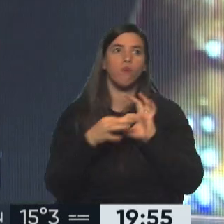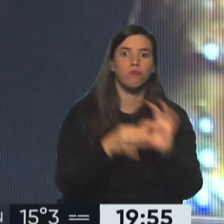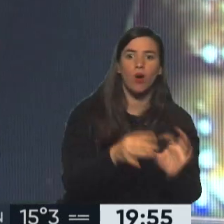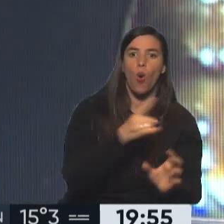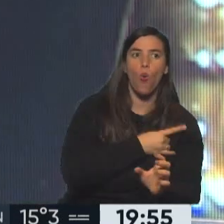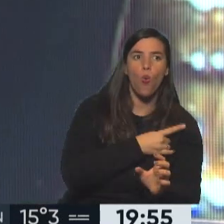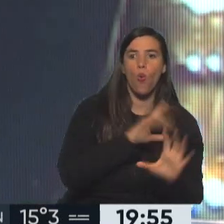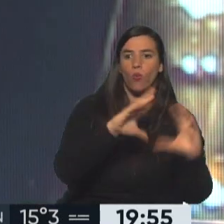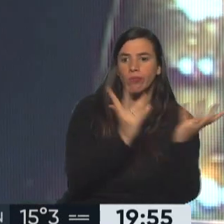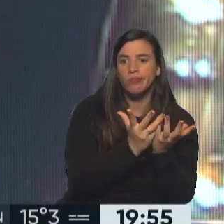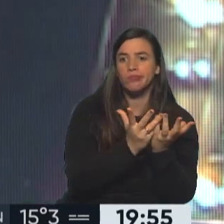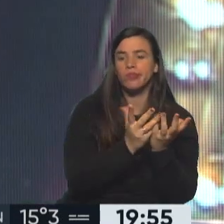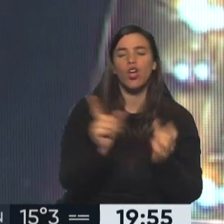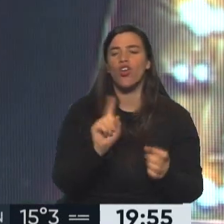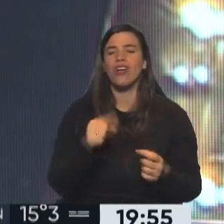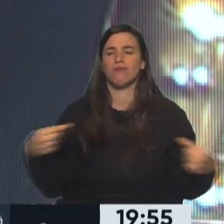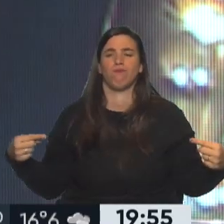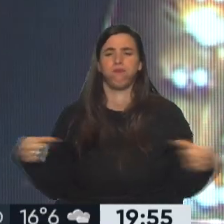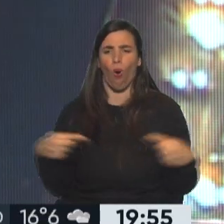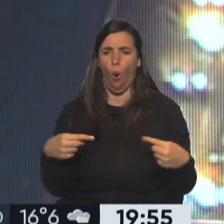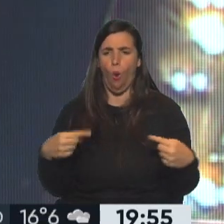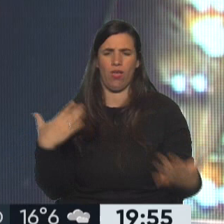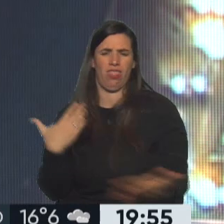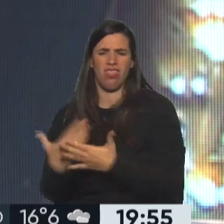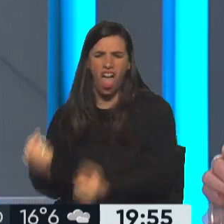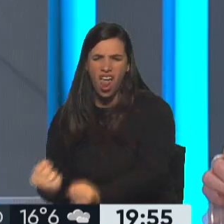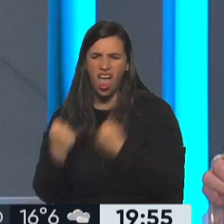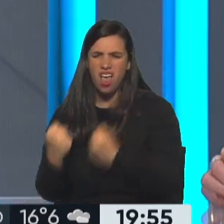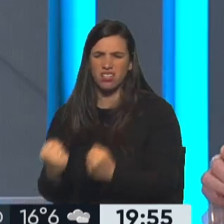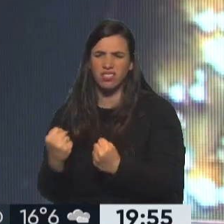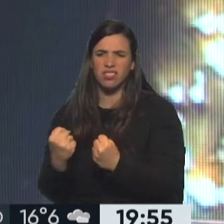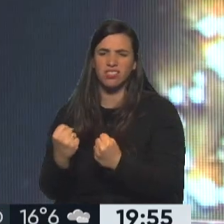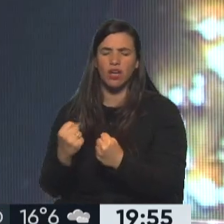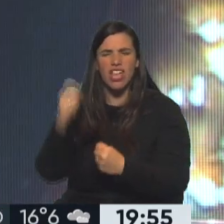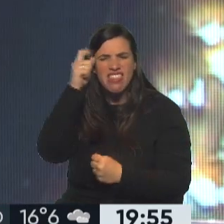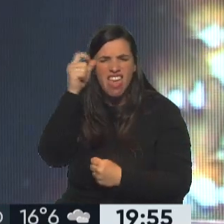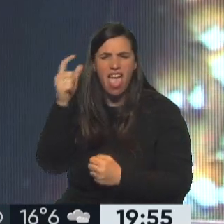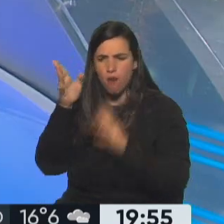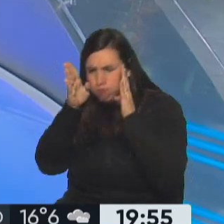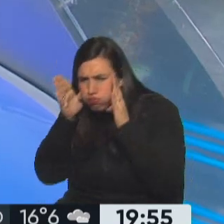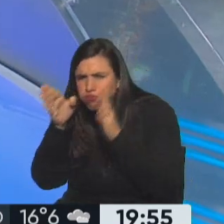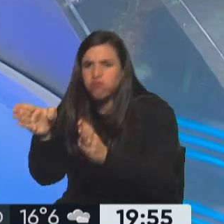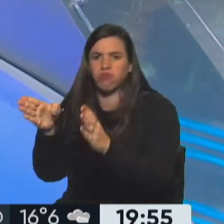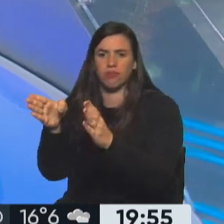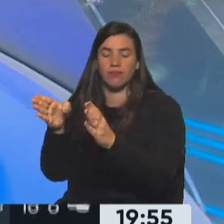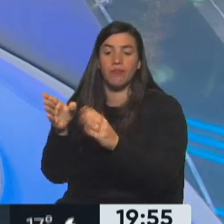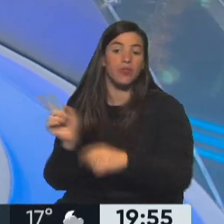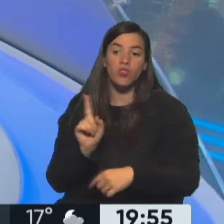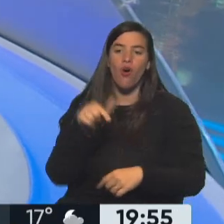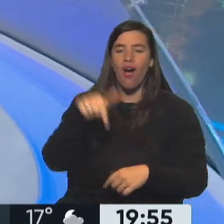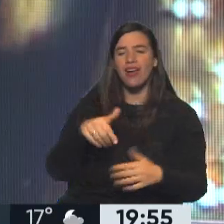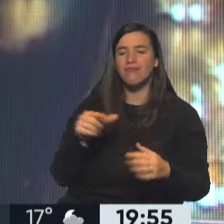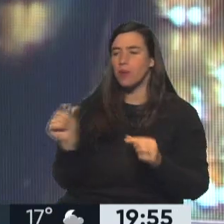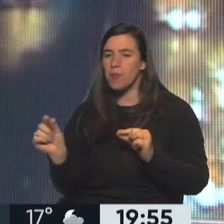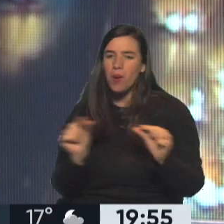extrema derecha, suponete en Francia, de Le Pen, donde es una extrema derecha pura y dura, hay convicciones, vamos. No todavía. Entonces, no todavía. Por eso creo que se